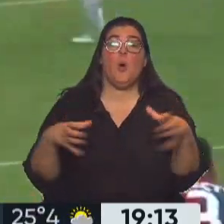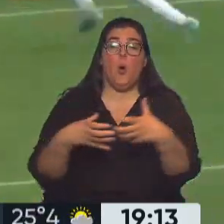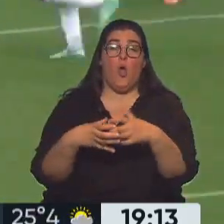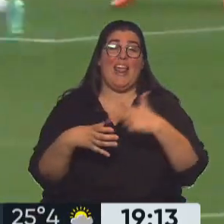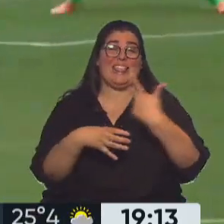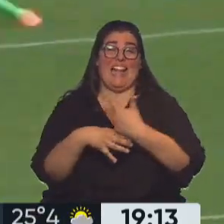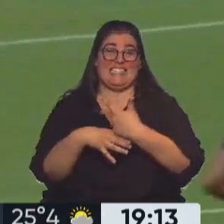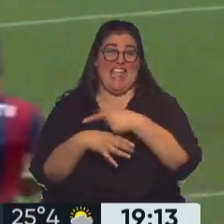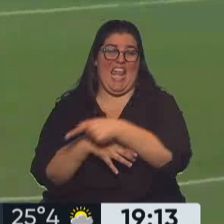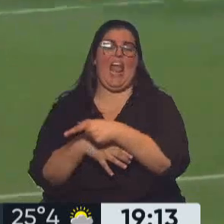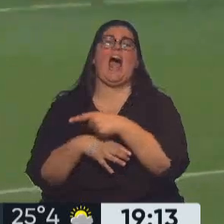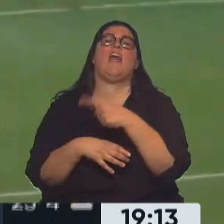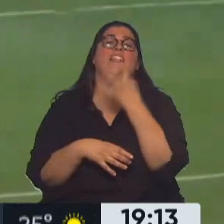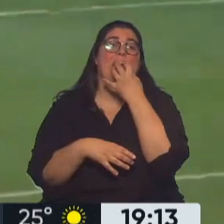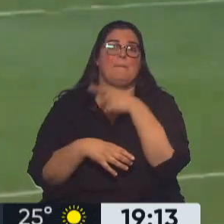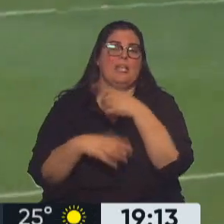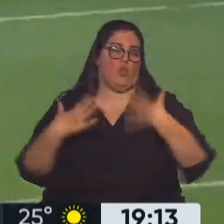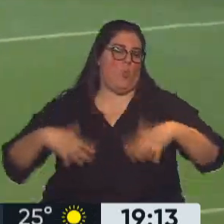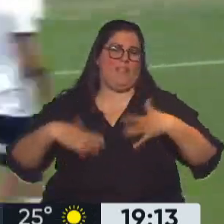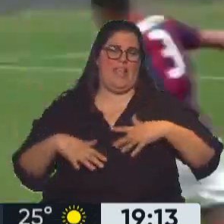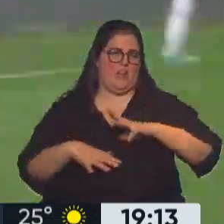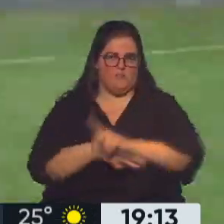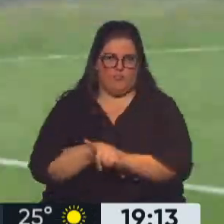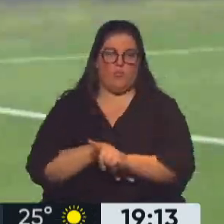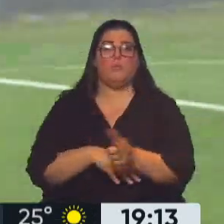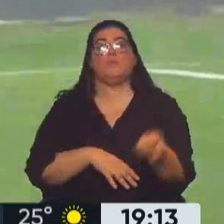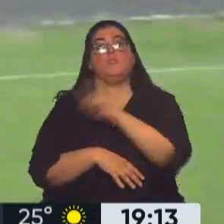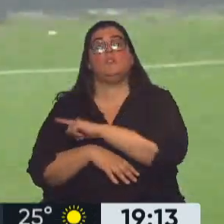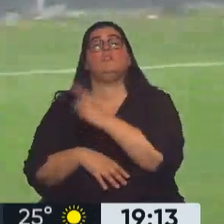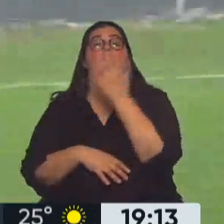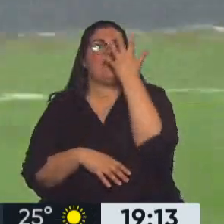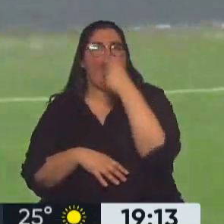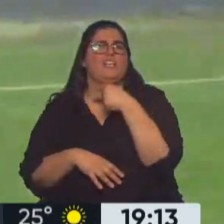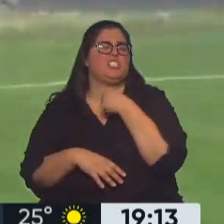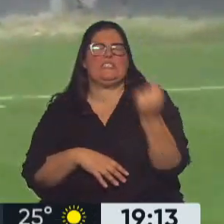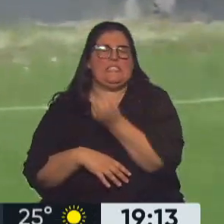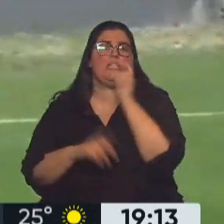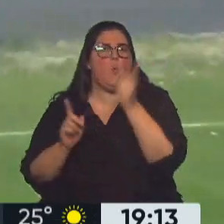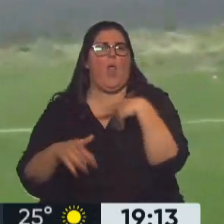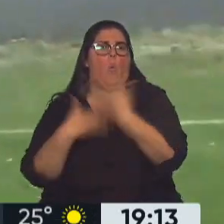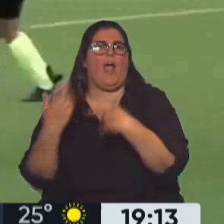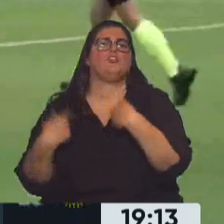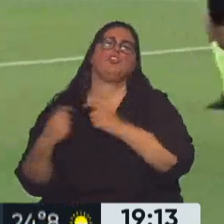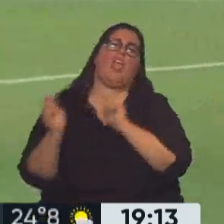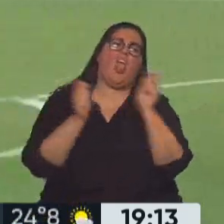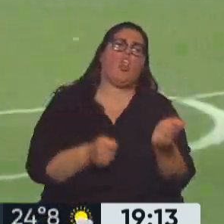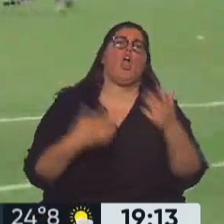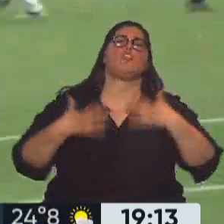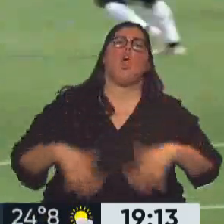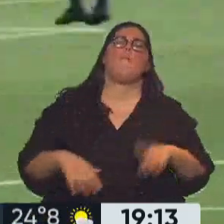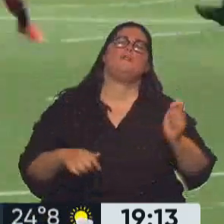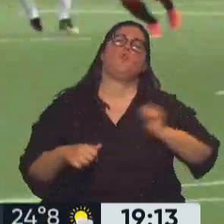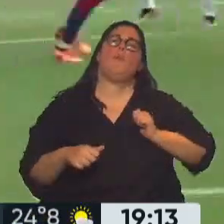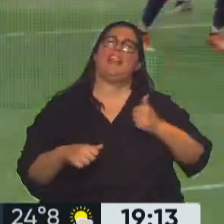de Sarmiento de junín la indumentaria Entonces qué hizo San Lorenzo jugemos el partido yo te doy la ropa suplente que Blanca hie